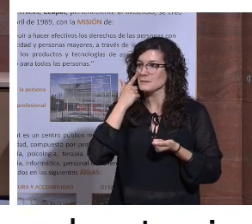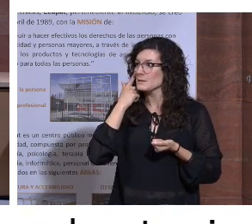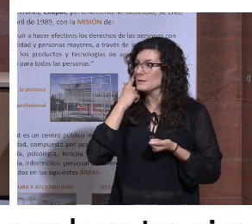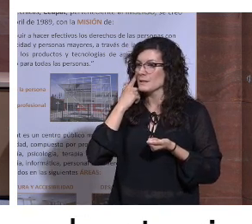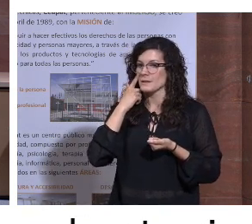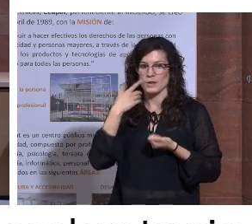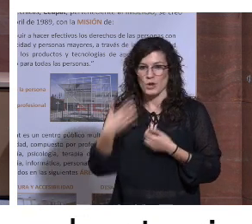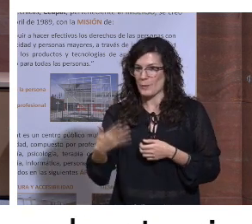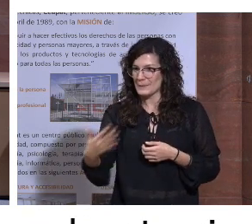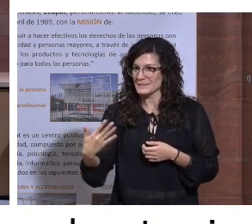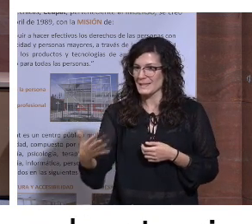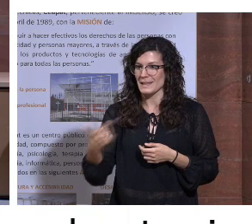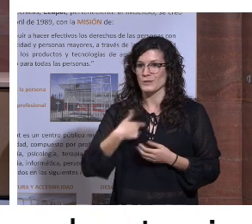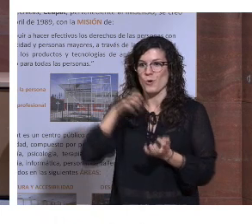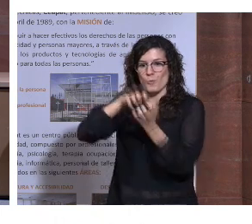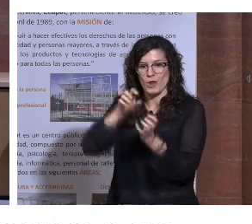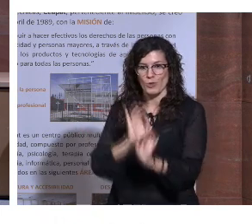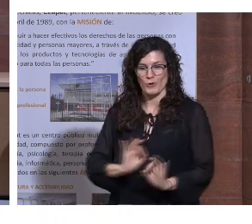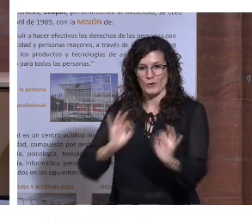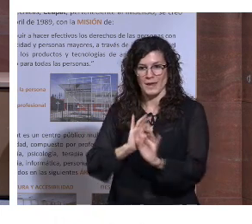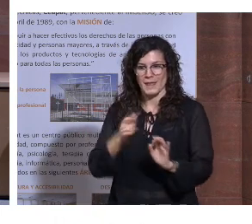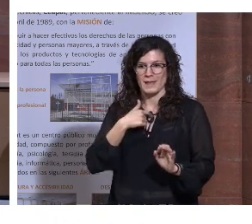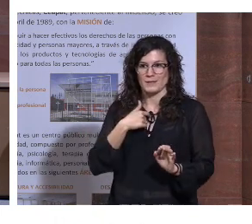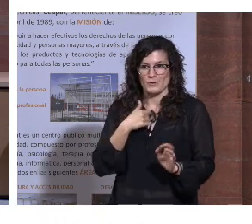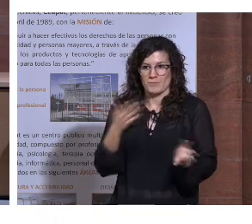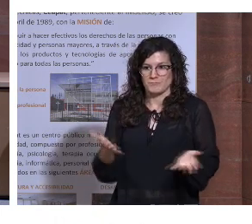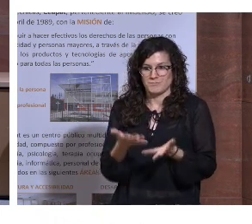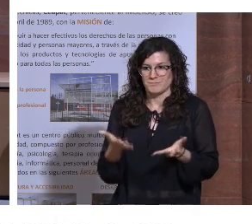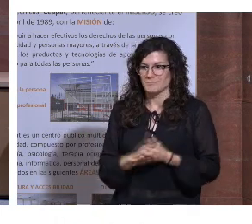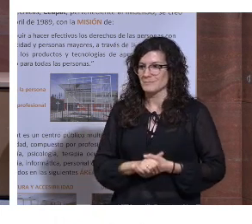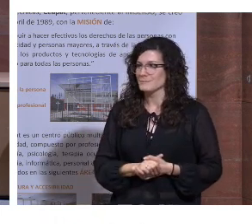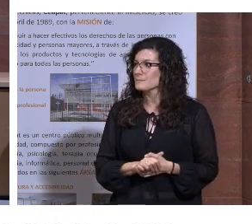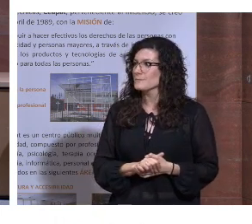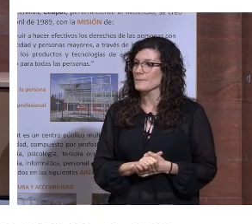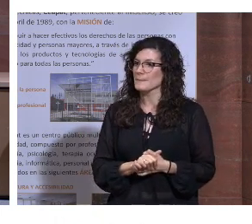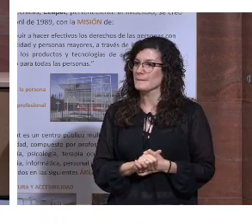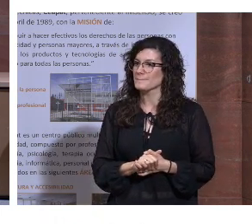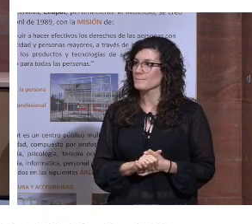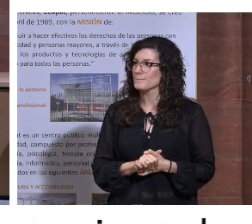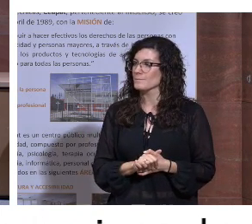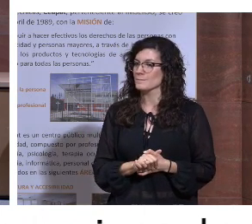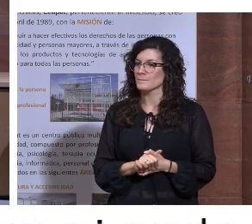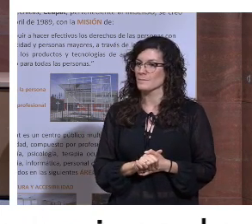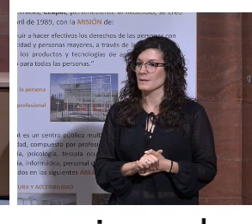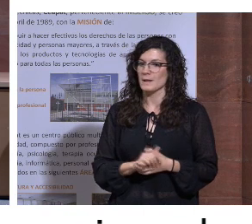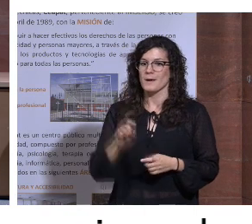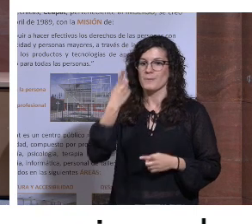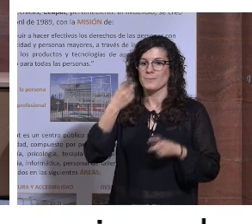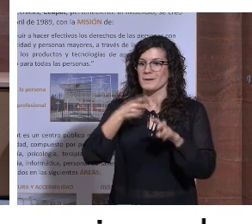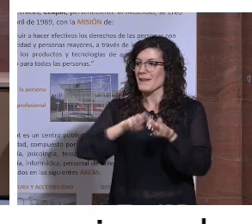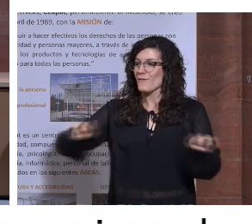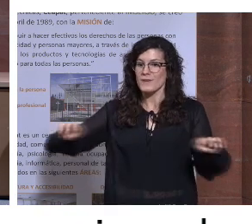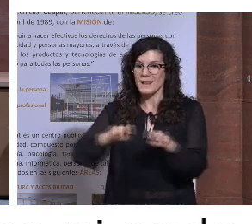tampoco pasa nada, no muerdo, no soy feo, ni nada. O sea, que podéis venir, a ver. En la primera fila, ¿hay alguno que